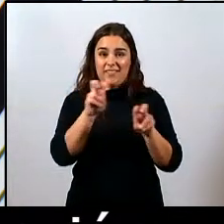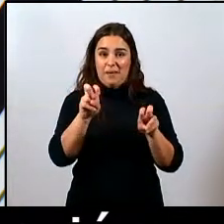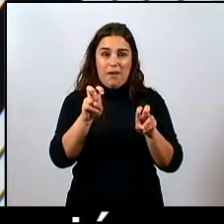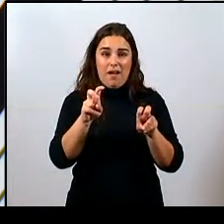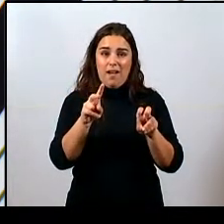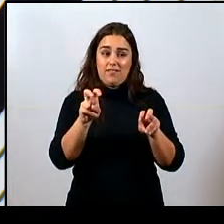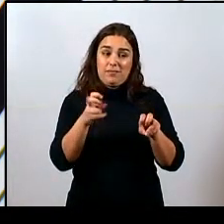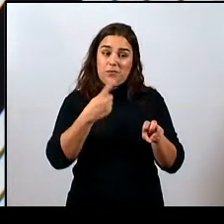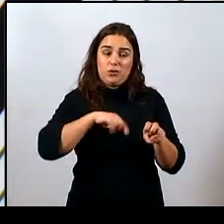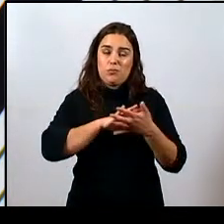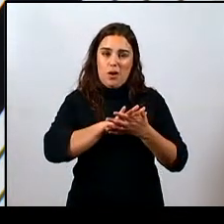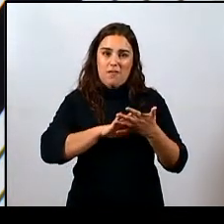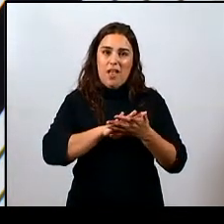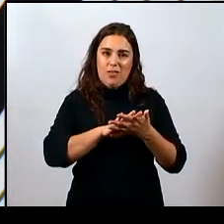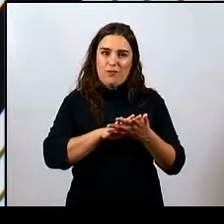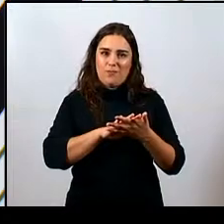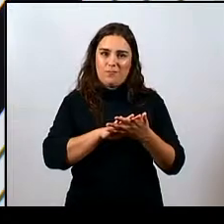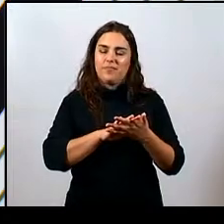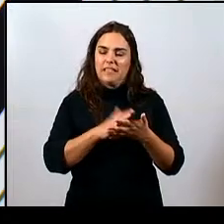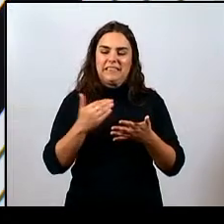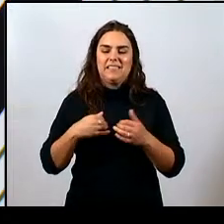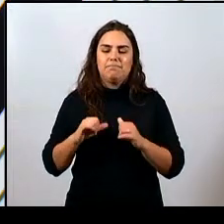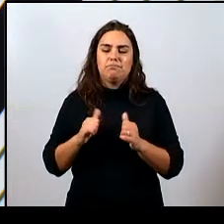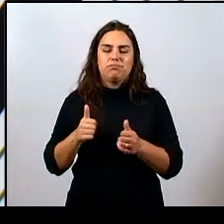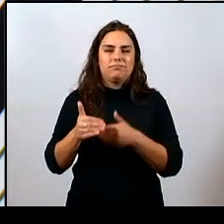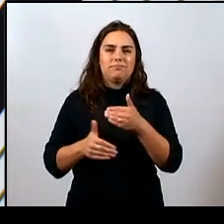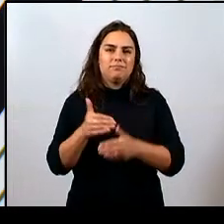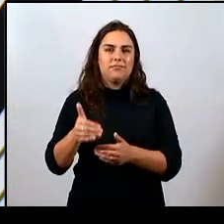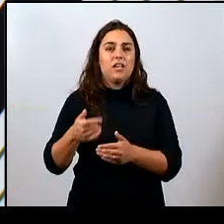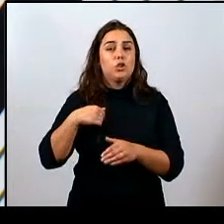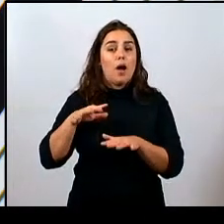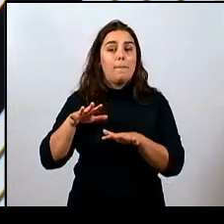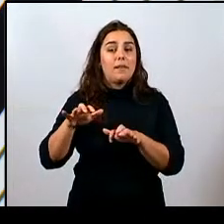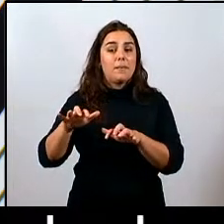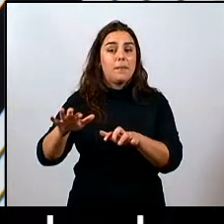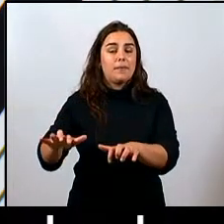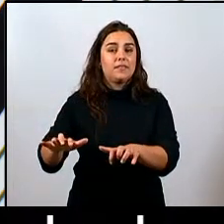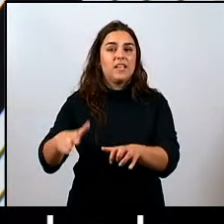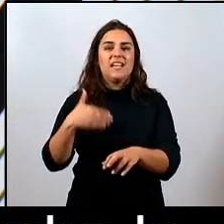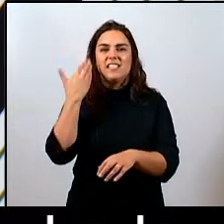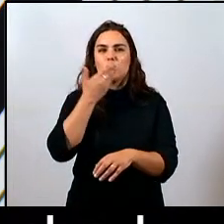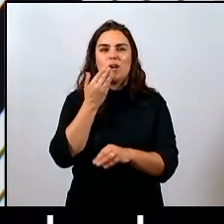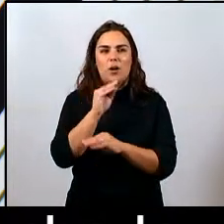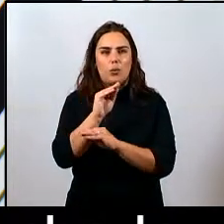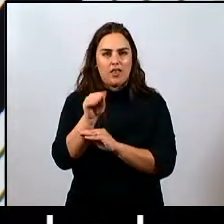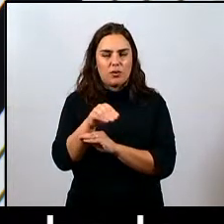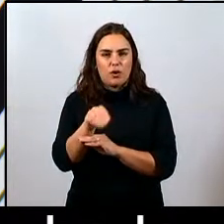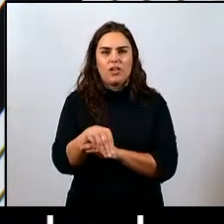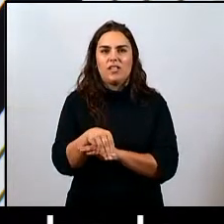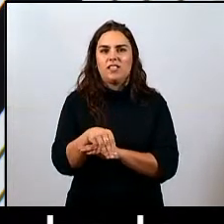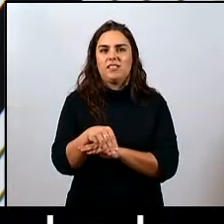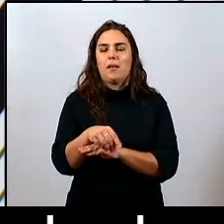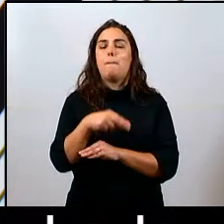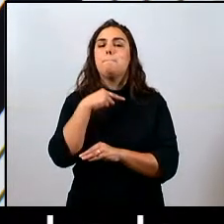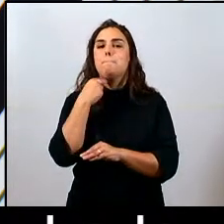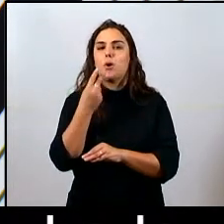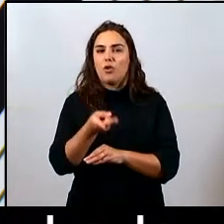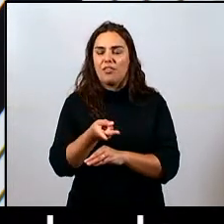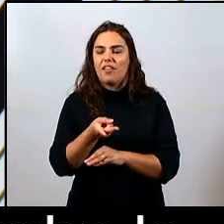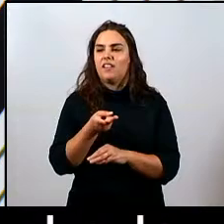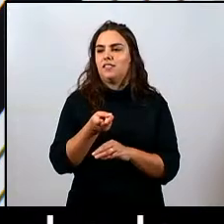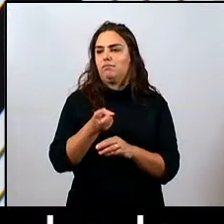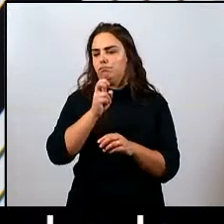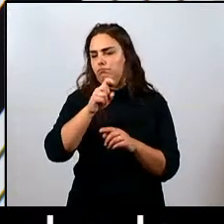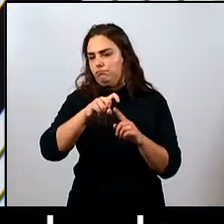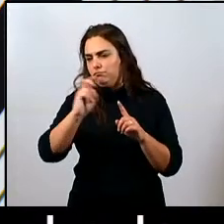dos. Vamos a poner en marcha todo lo que nosotros estamos aprendiendo, por ejemplo, con la Escuela de Cuidadores, con el Banco de Voces, para que todas